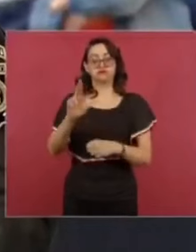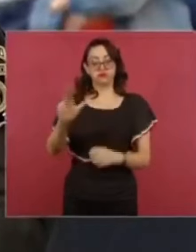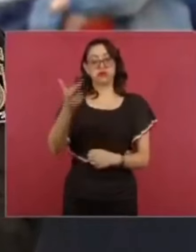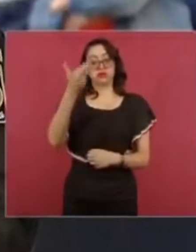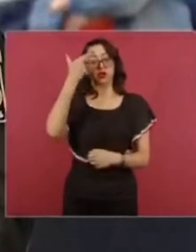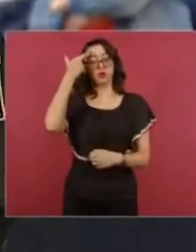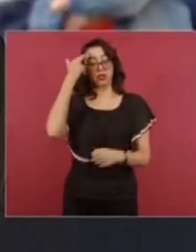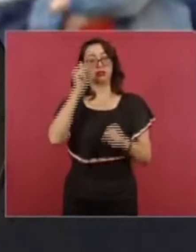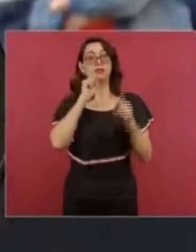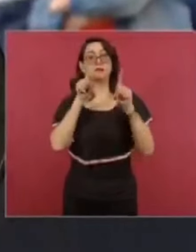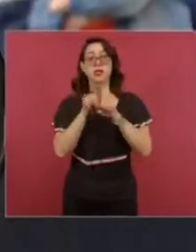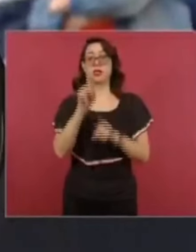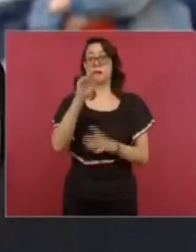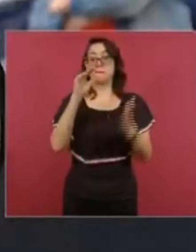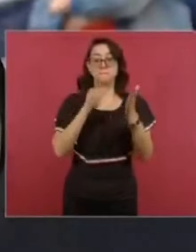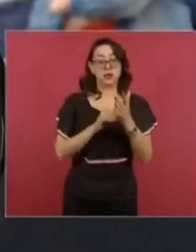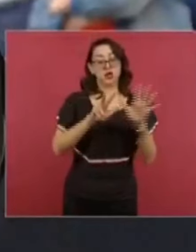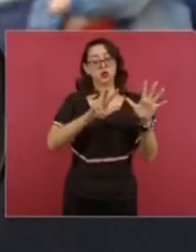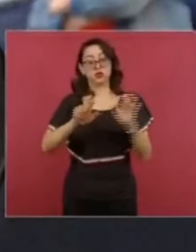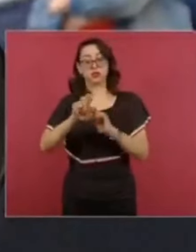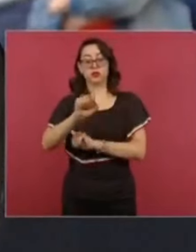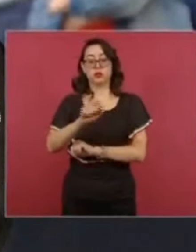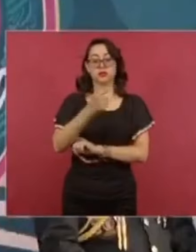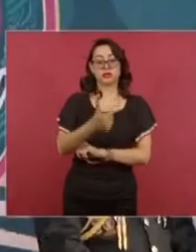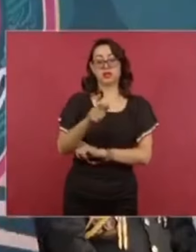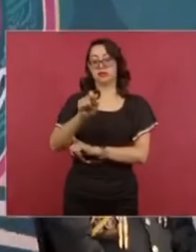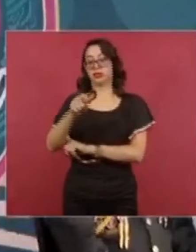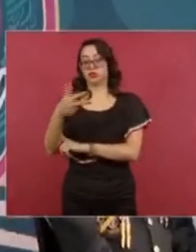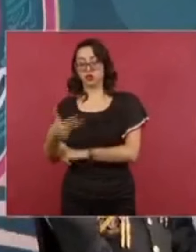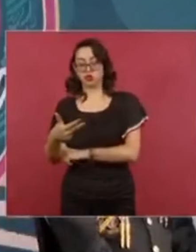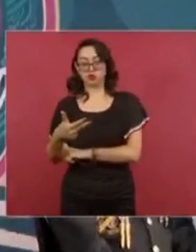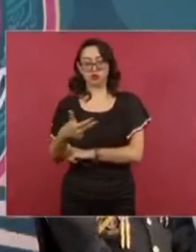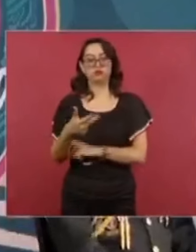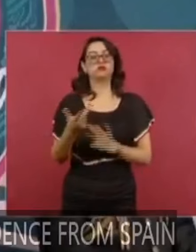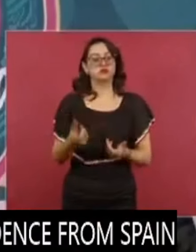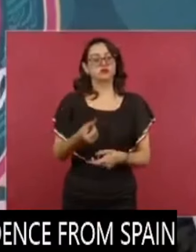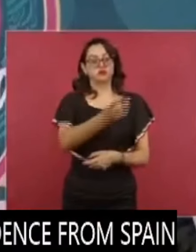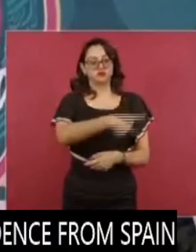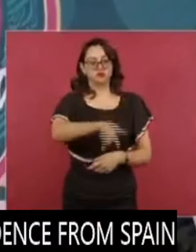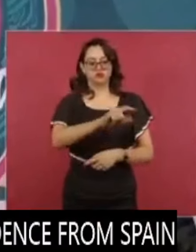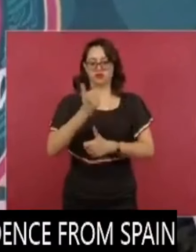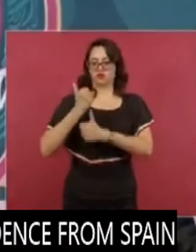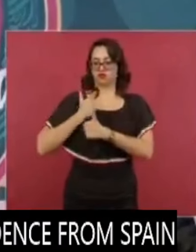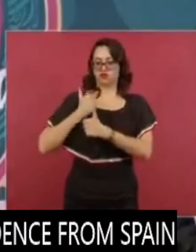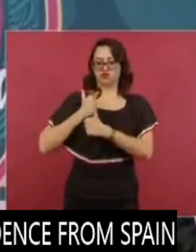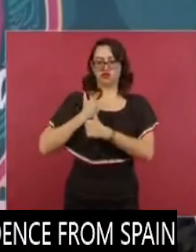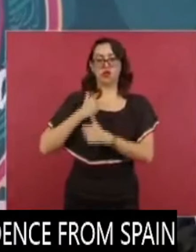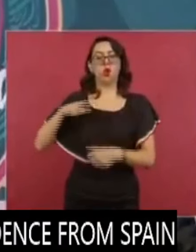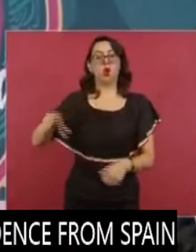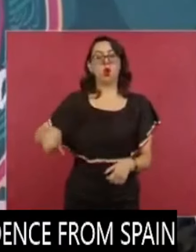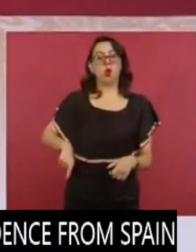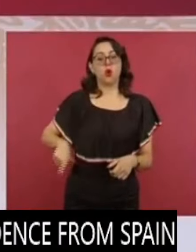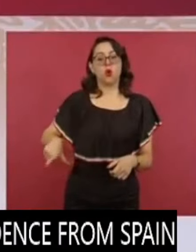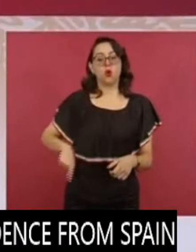en 1827 y 1828 se mantuvieron al lado del gobierno que presidía